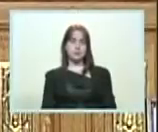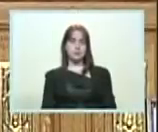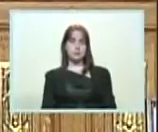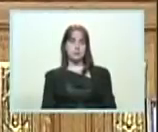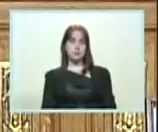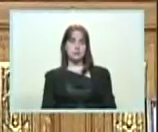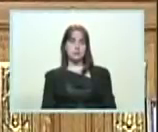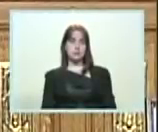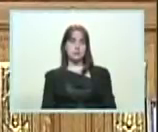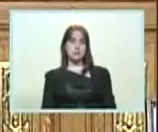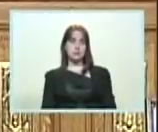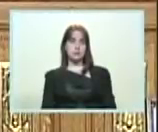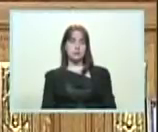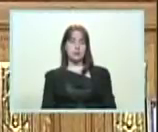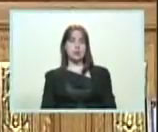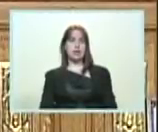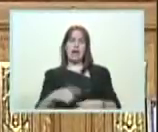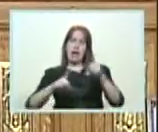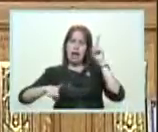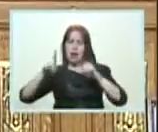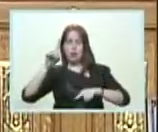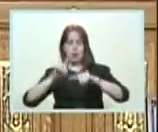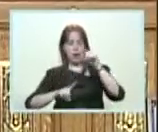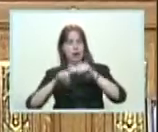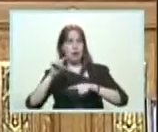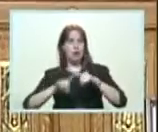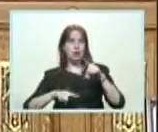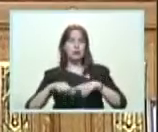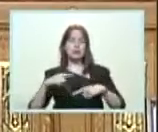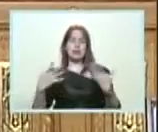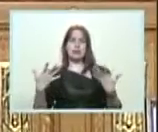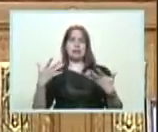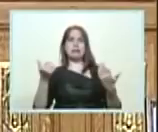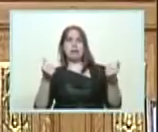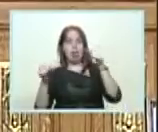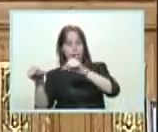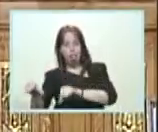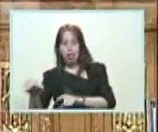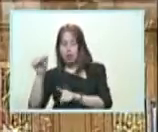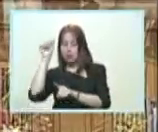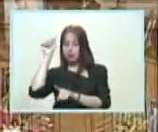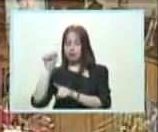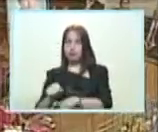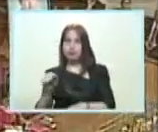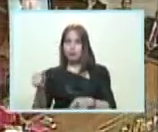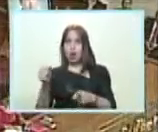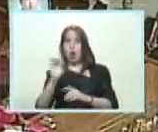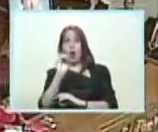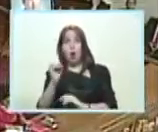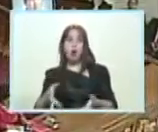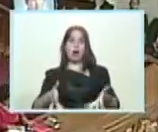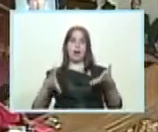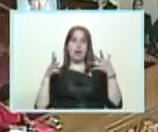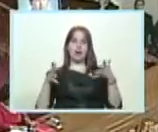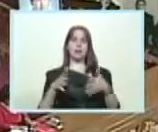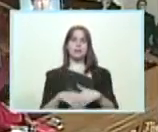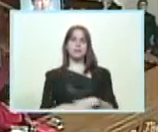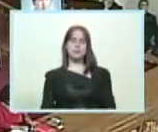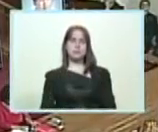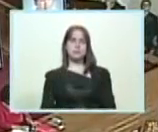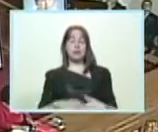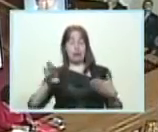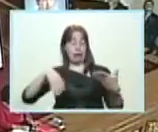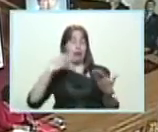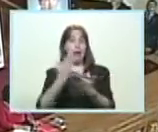Pasaron circunstancias de derrotas y victorias hasta